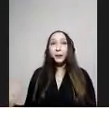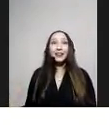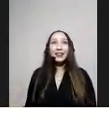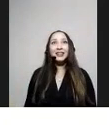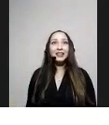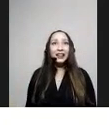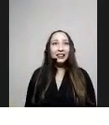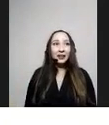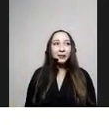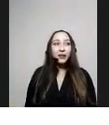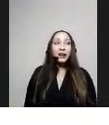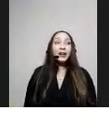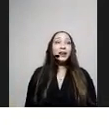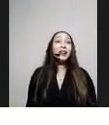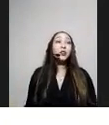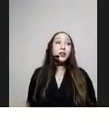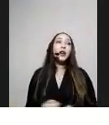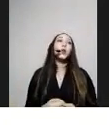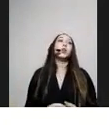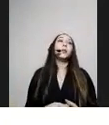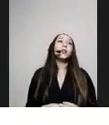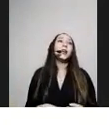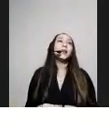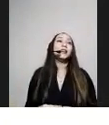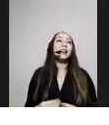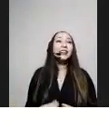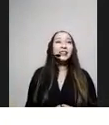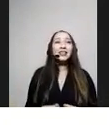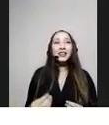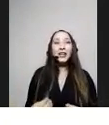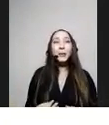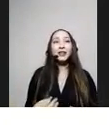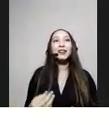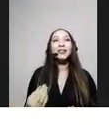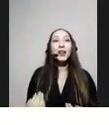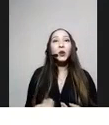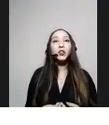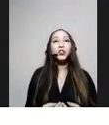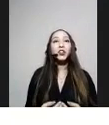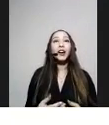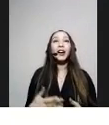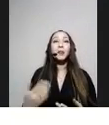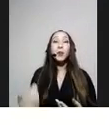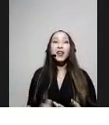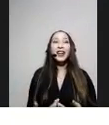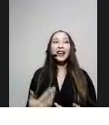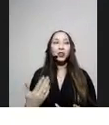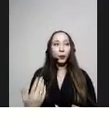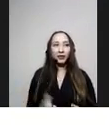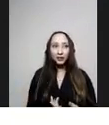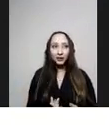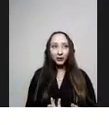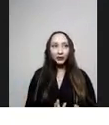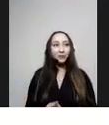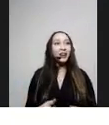en práctica esta técnica y han observado un aumento en la materia gris en distintas partes del cerebro asociadas a la memoria y a la toma